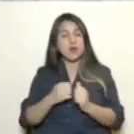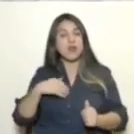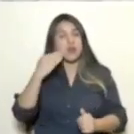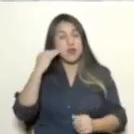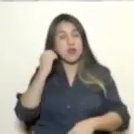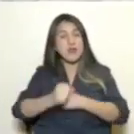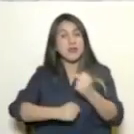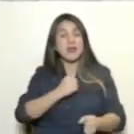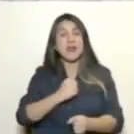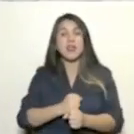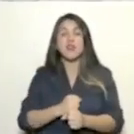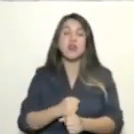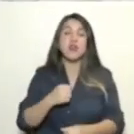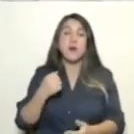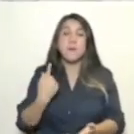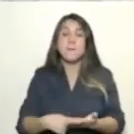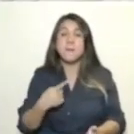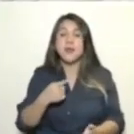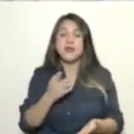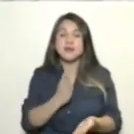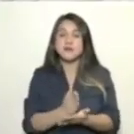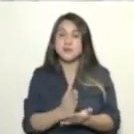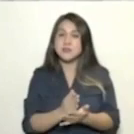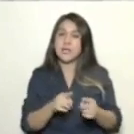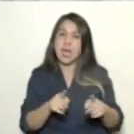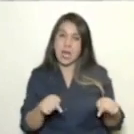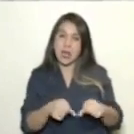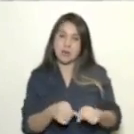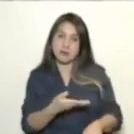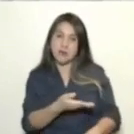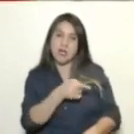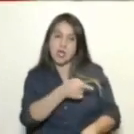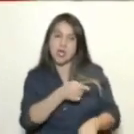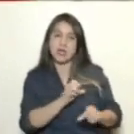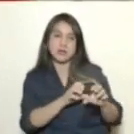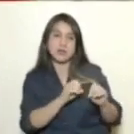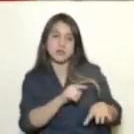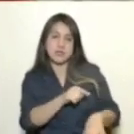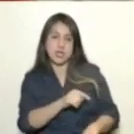año 1000 diría, es una sala de clases, ahí se enseña.